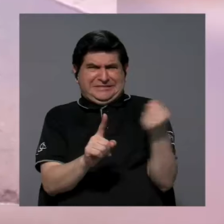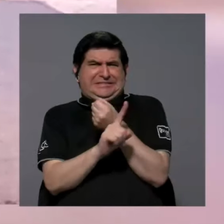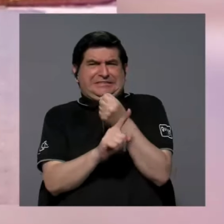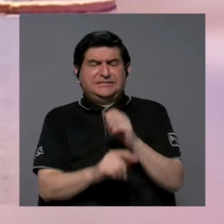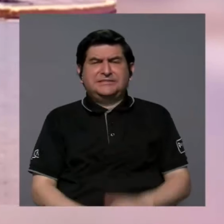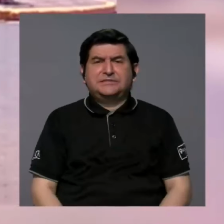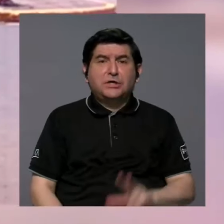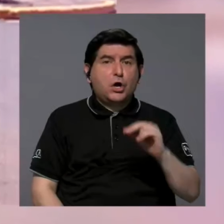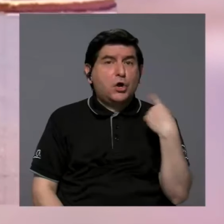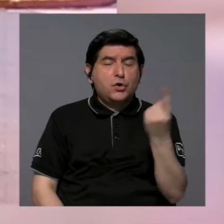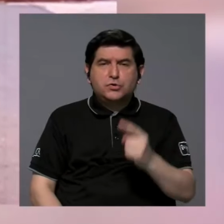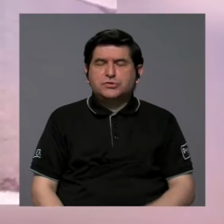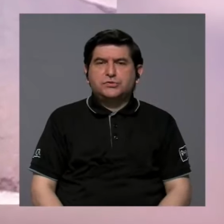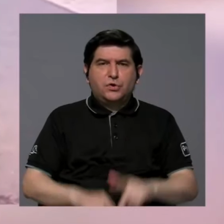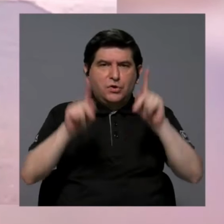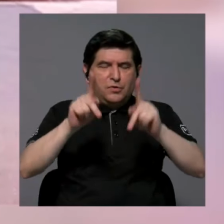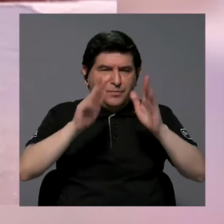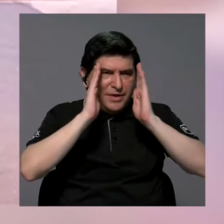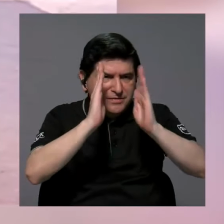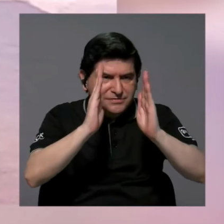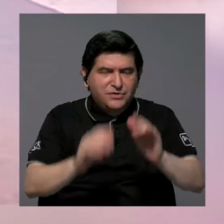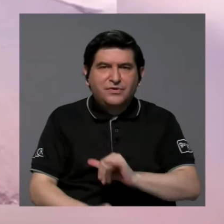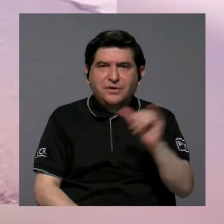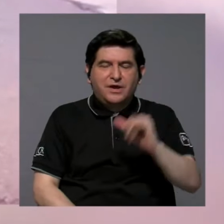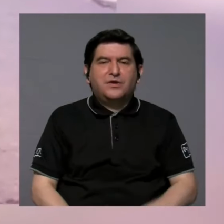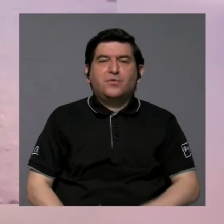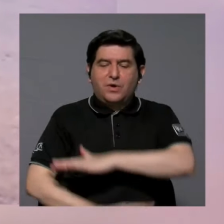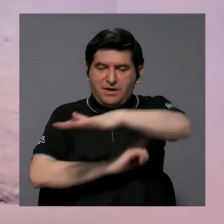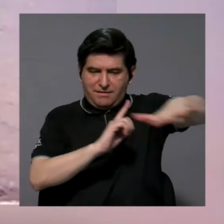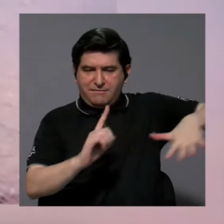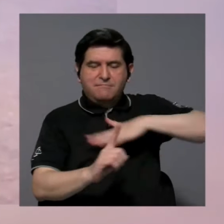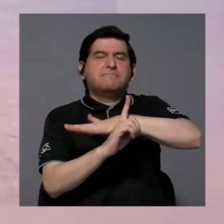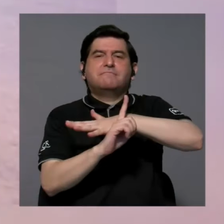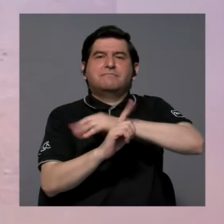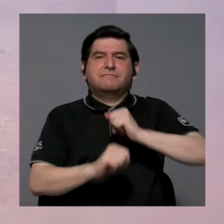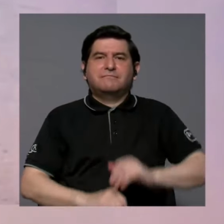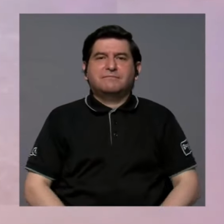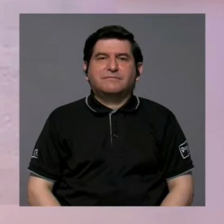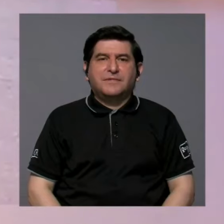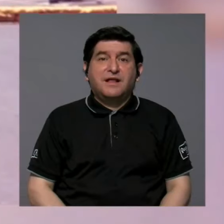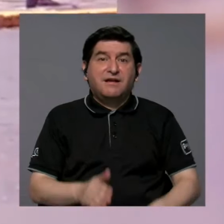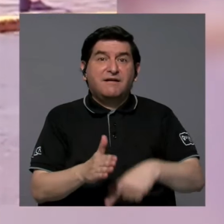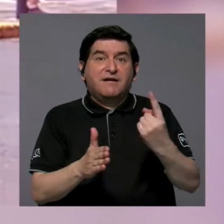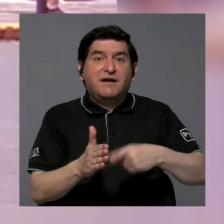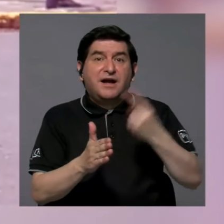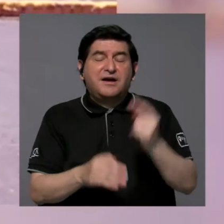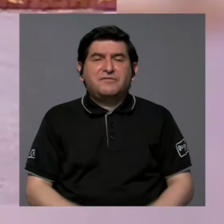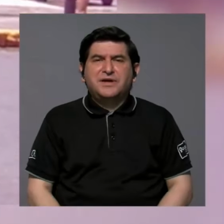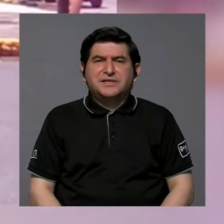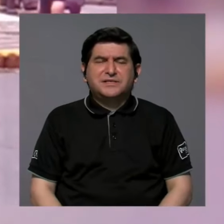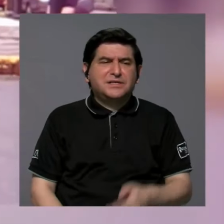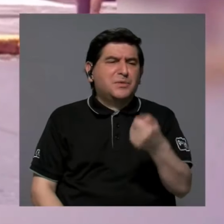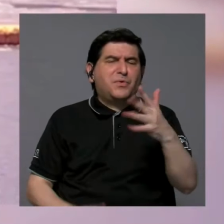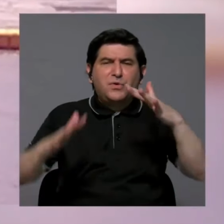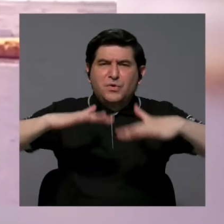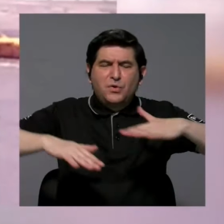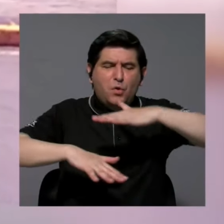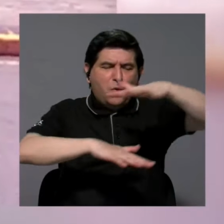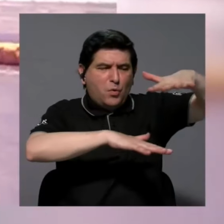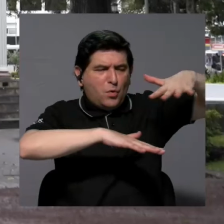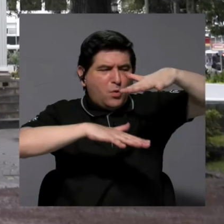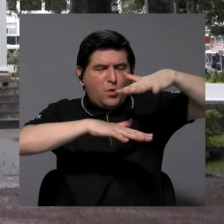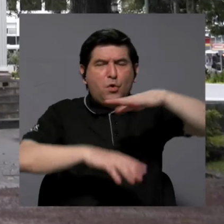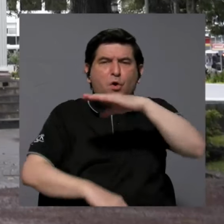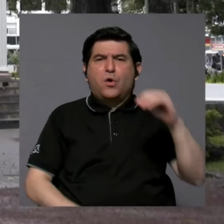agresiva, ¿verdad? No solo el trato entre las personas, sino también el entorno, ¿verdad? Tenemos a veces pocos espacios con